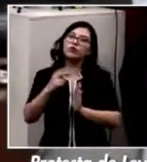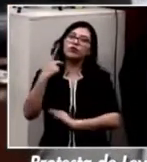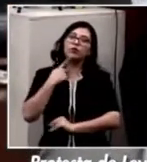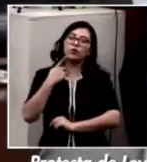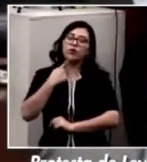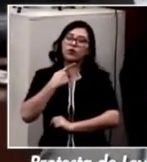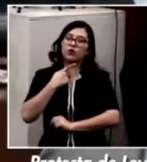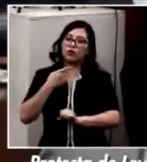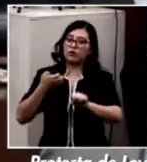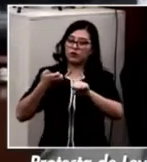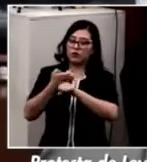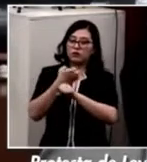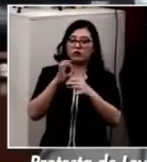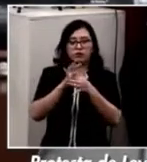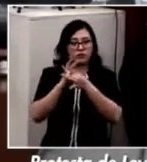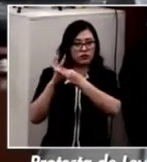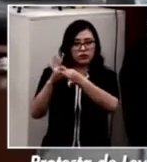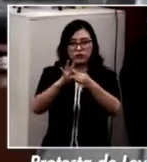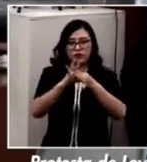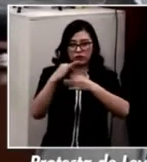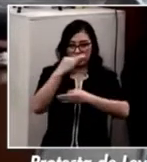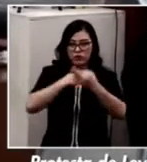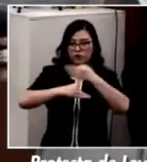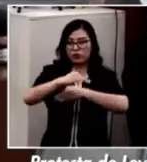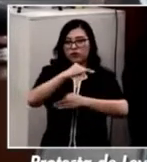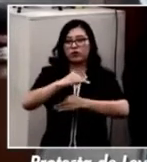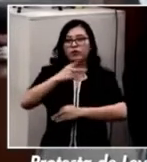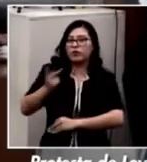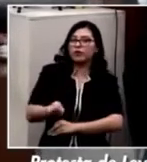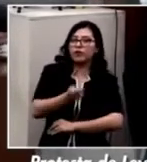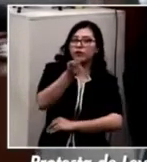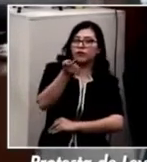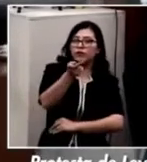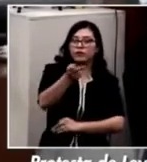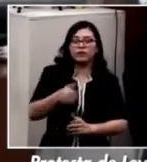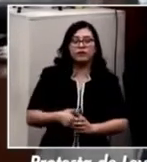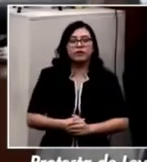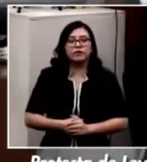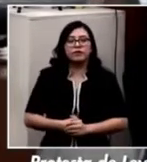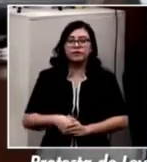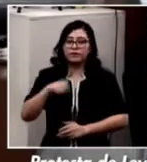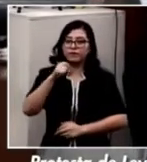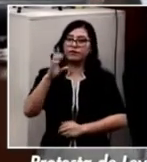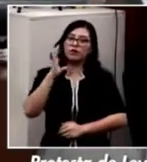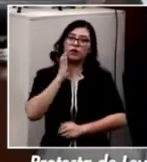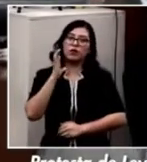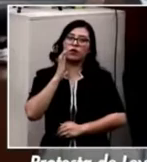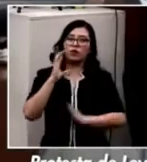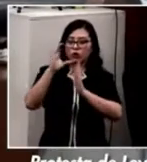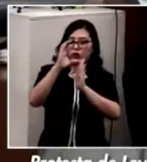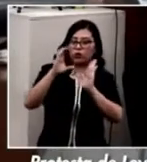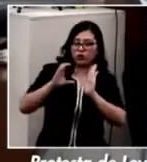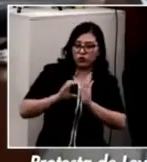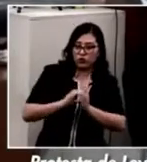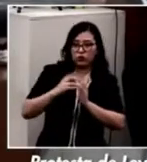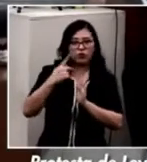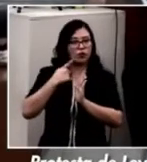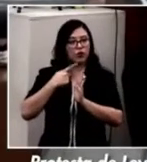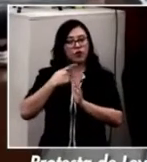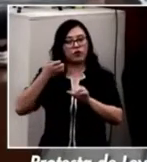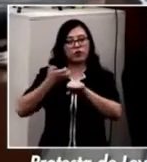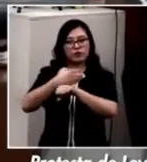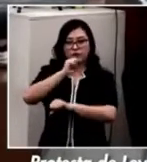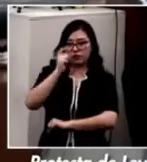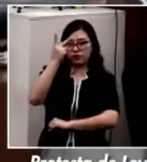de los hechos, la investigación de los mismos, si es competencia, evidentemente esto es competencia de la Fiscalía General